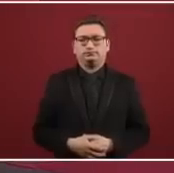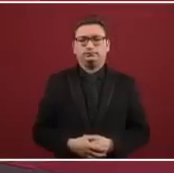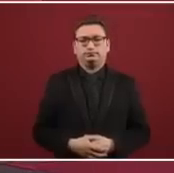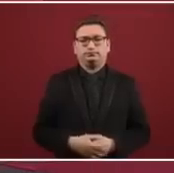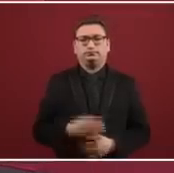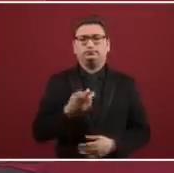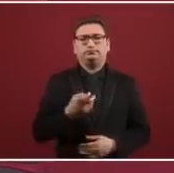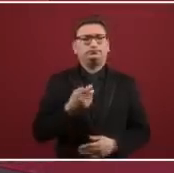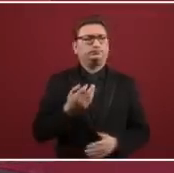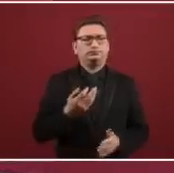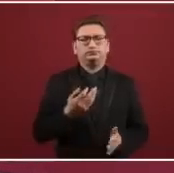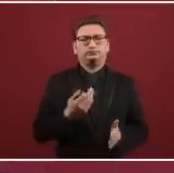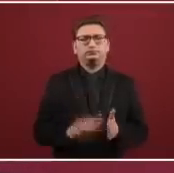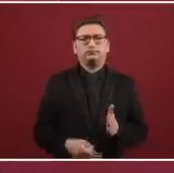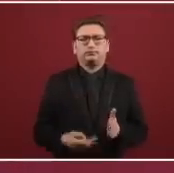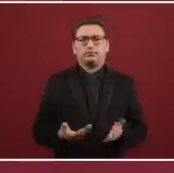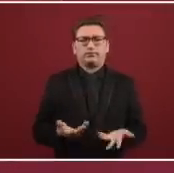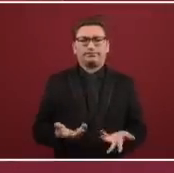falta de